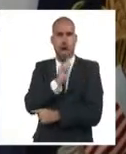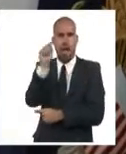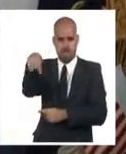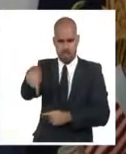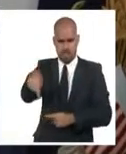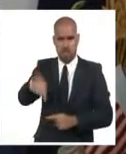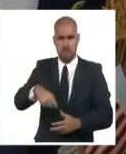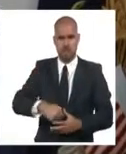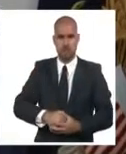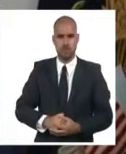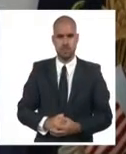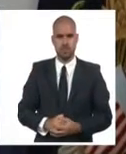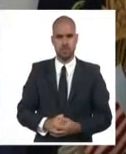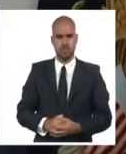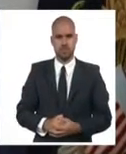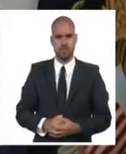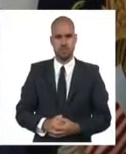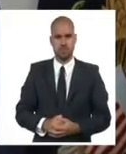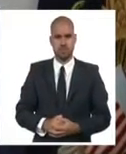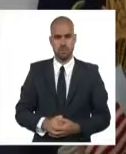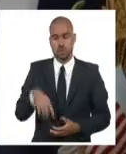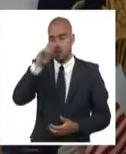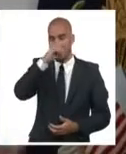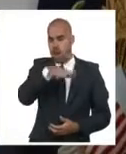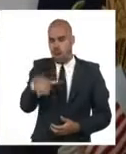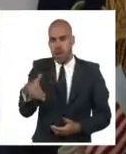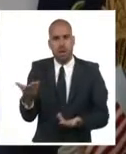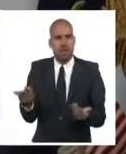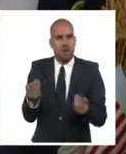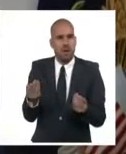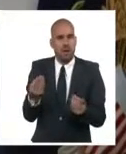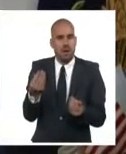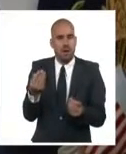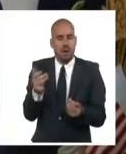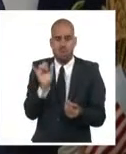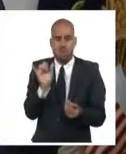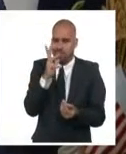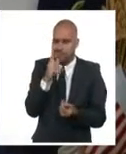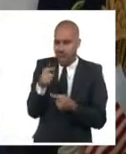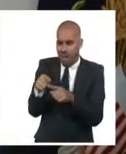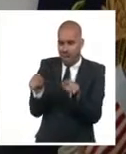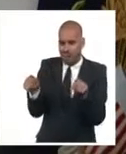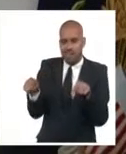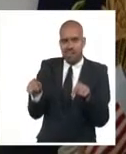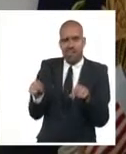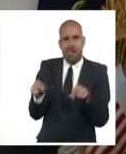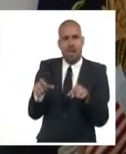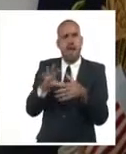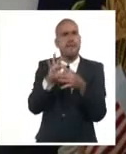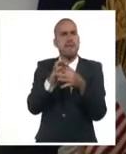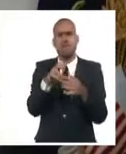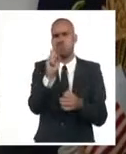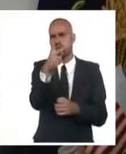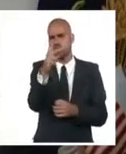Una escuela de chicos hermosos, inocentes, de segundo, tercero y cuarto grado.